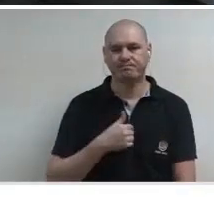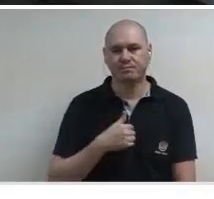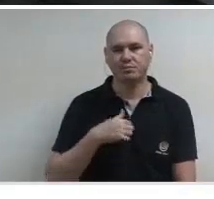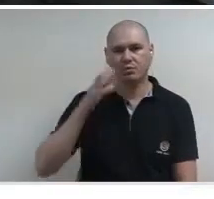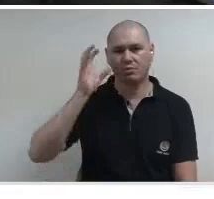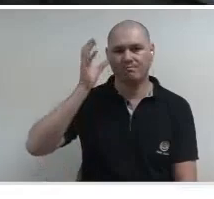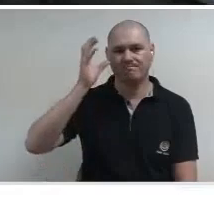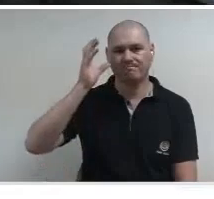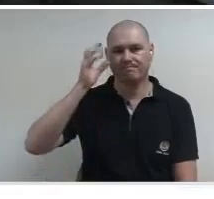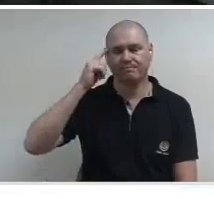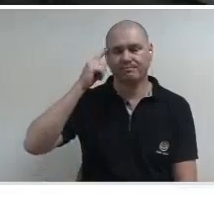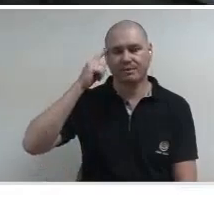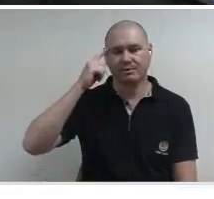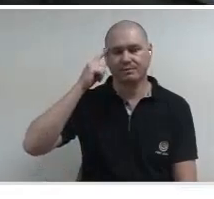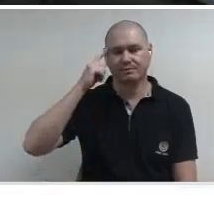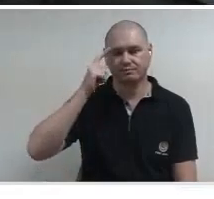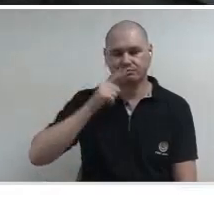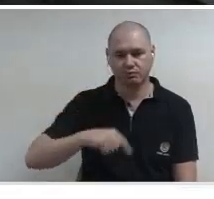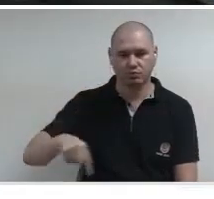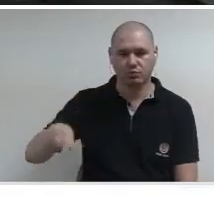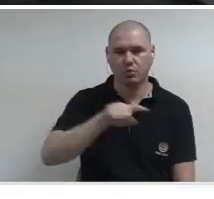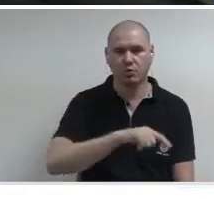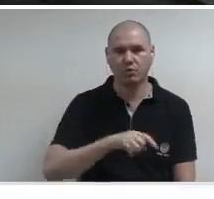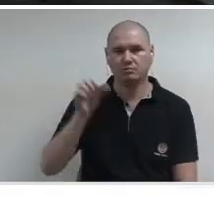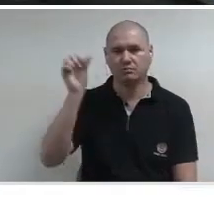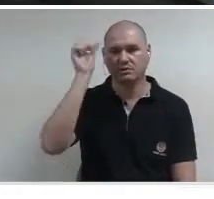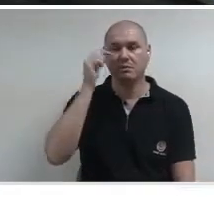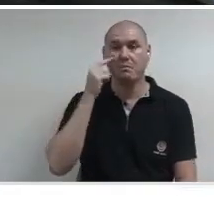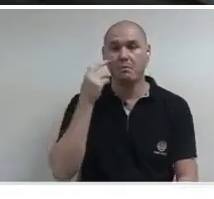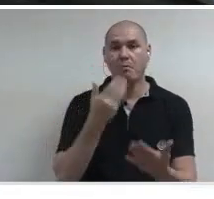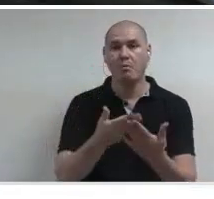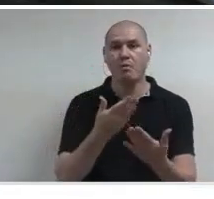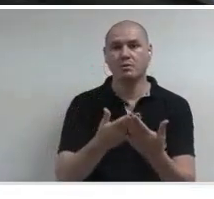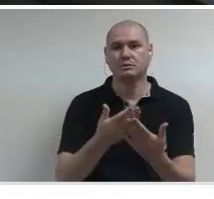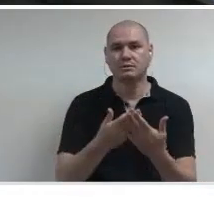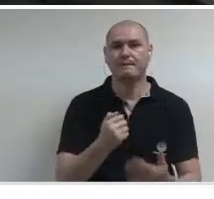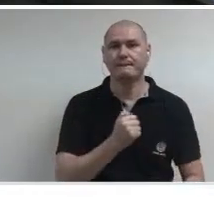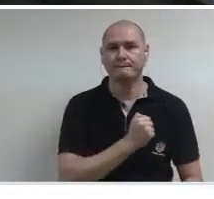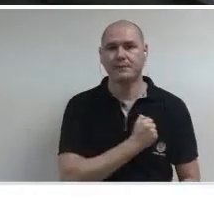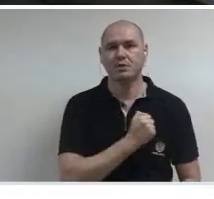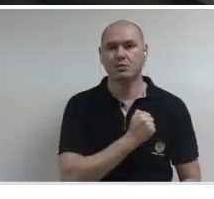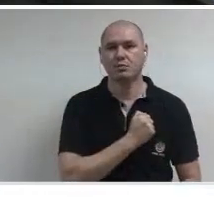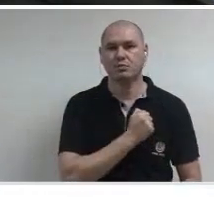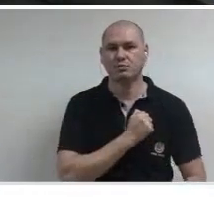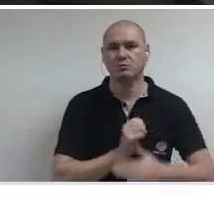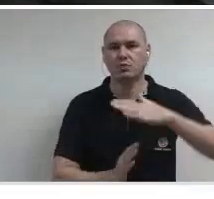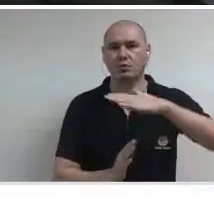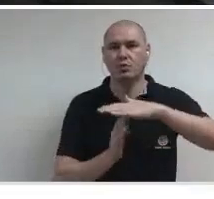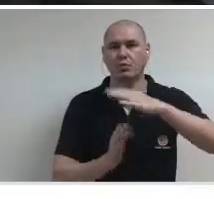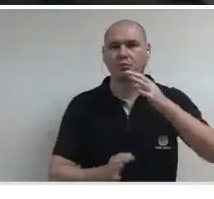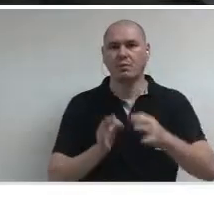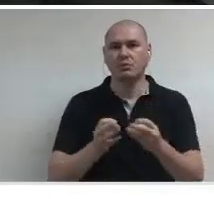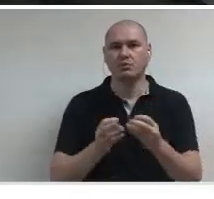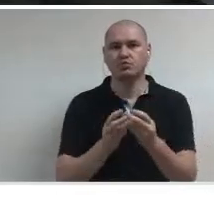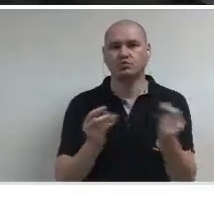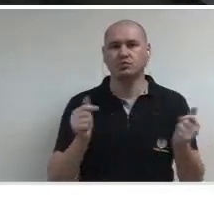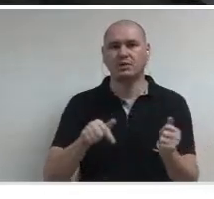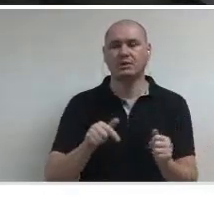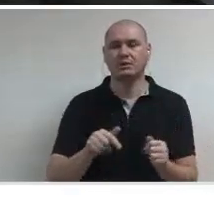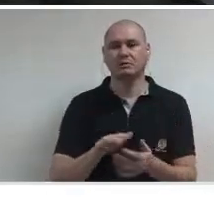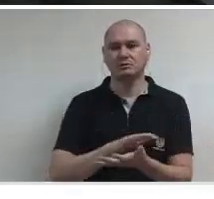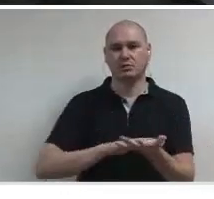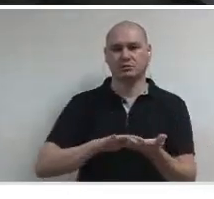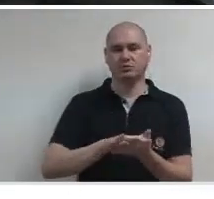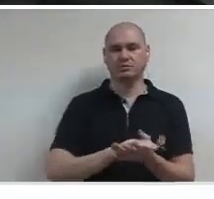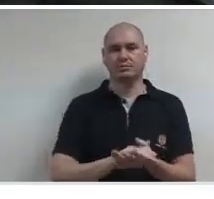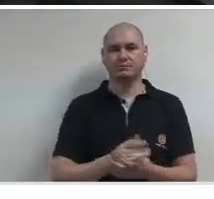por grupo iba, pero me dijiste a Guaya Vica, todo enseñando el puto. Preocupación de la corte por solucionar esta situación. Upeva, hay 6 años